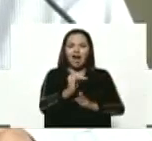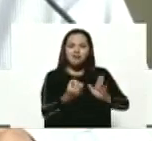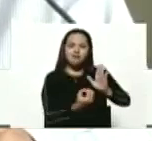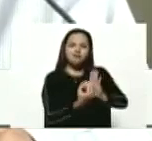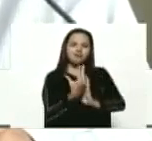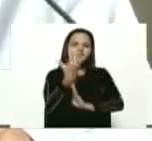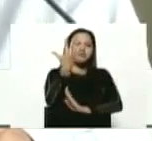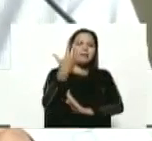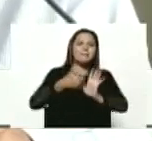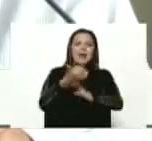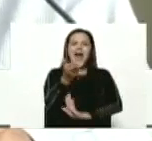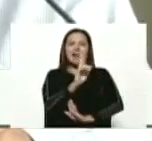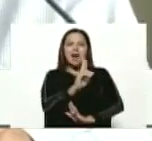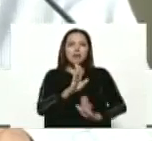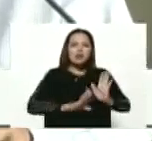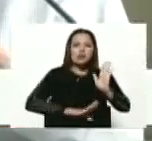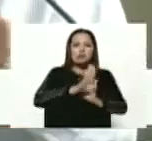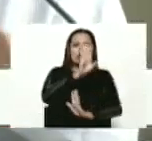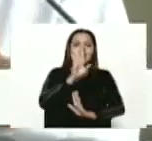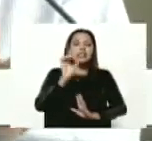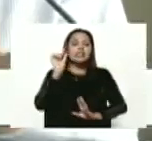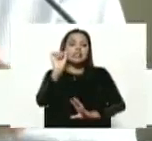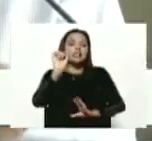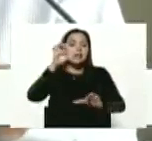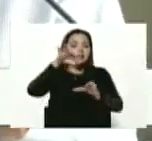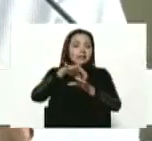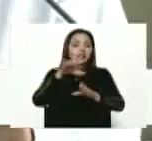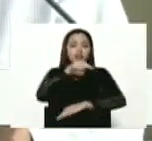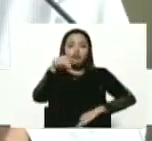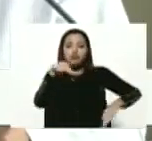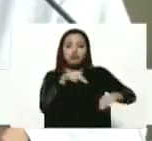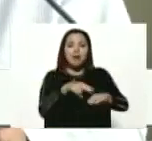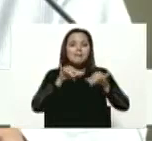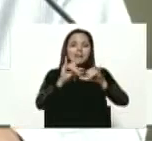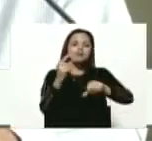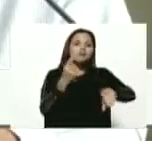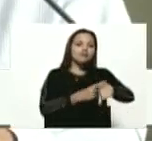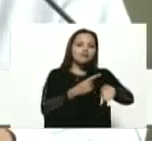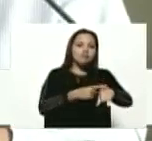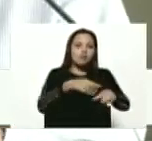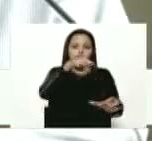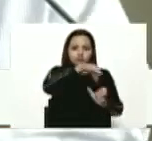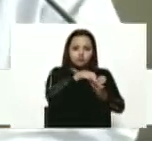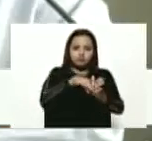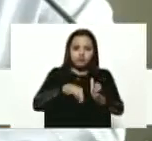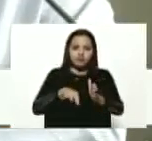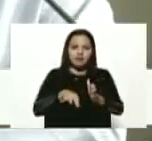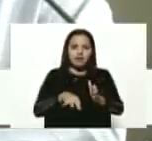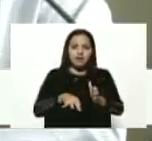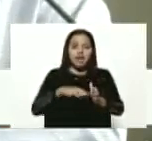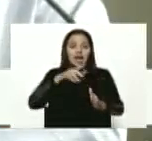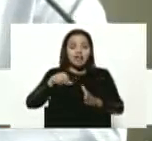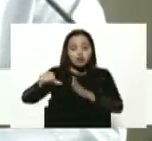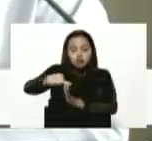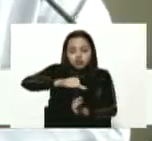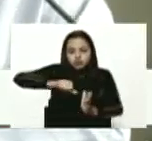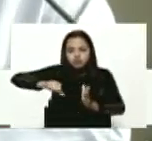crecimiento de la planta con semilla nacional en el mismo tiempo de sembrado con este tipo de fertilizante